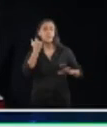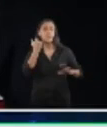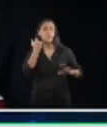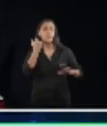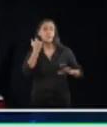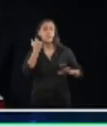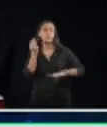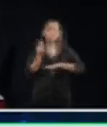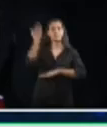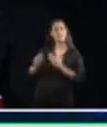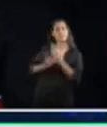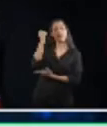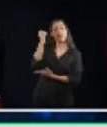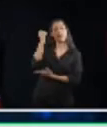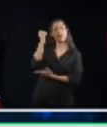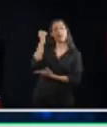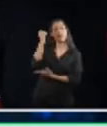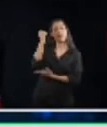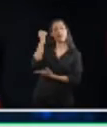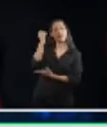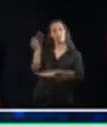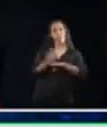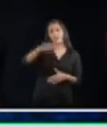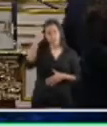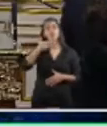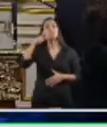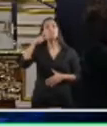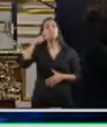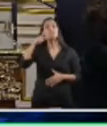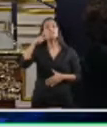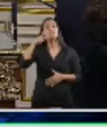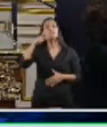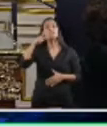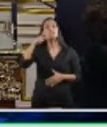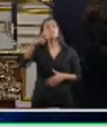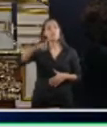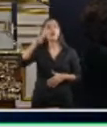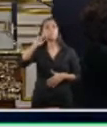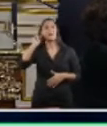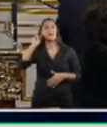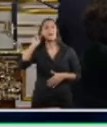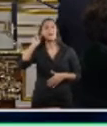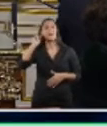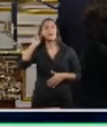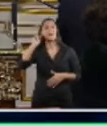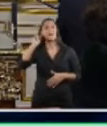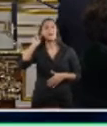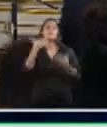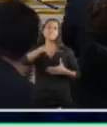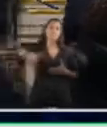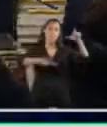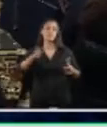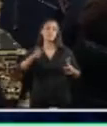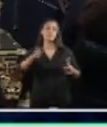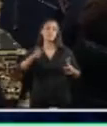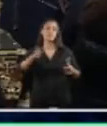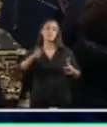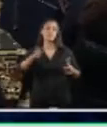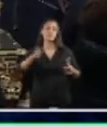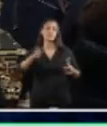2015 fueron muy, pero muy auspiciosos. Es una persona que